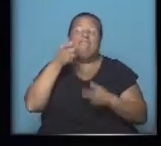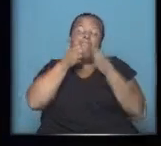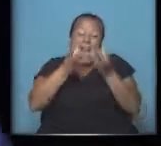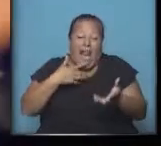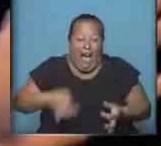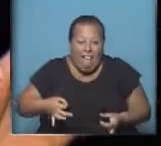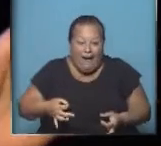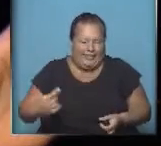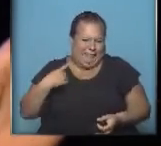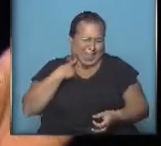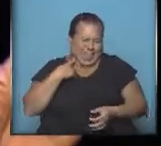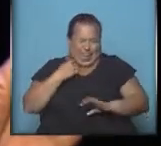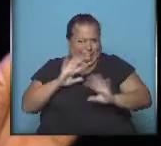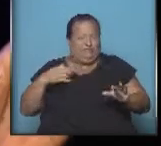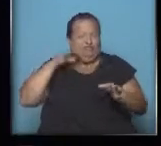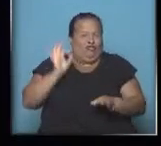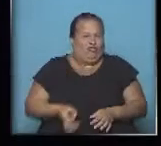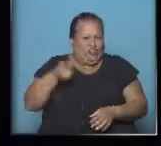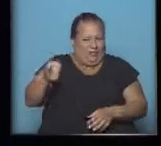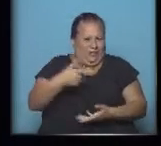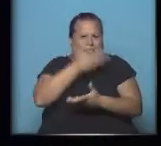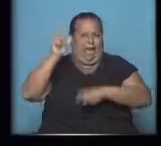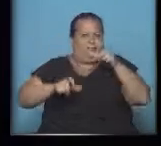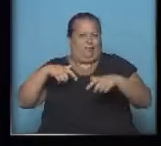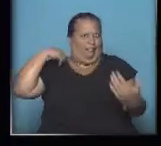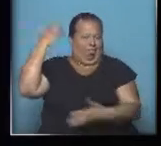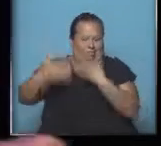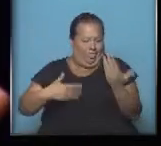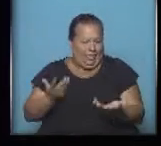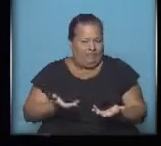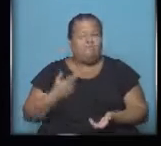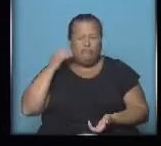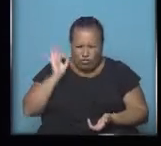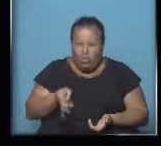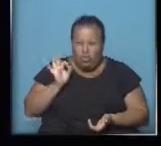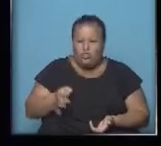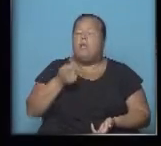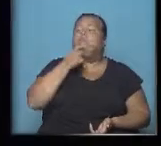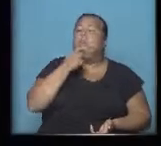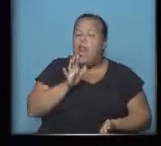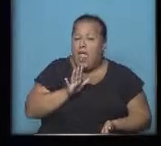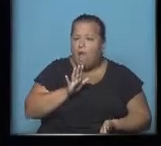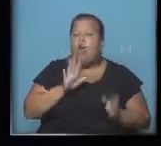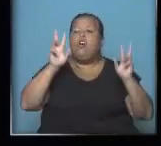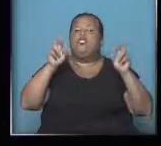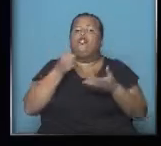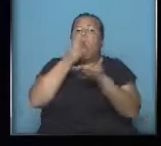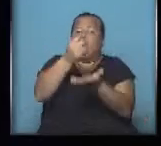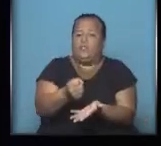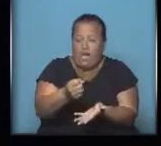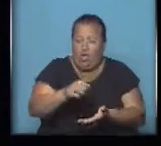algo, sabíamos la reacción popular que generaba. Y ya sabemos, por ejemplo, en el caso de los